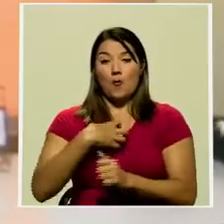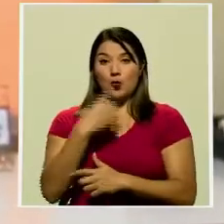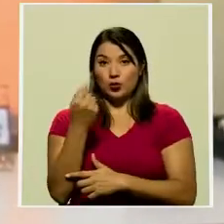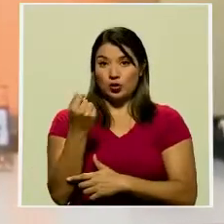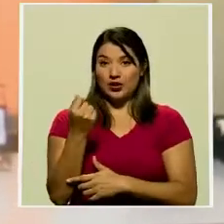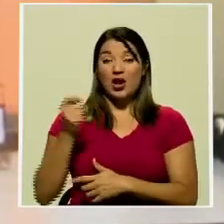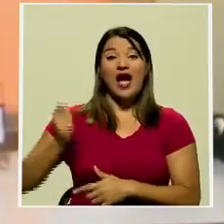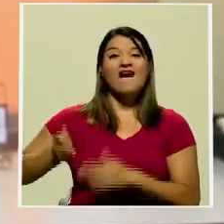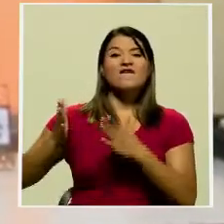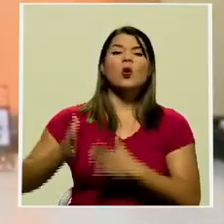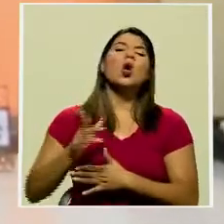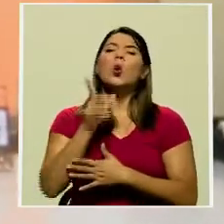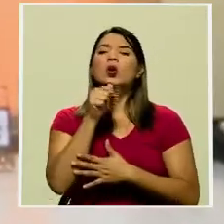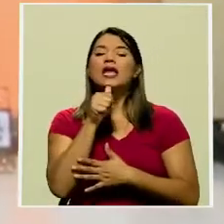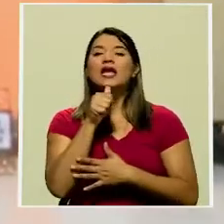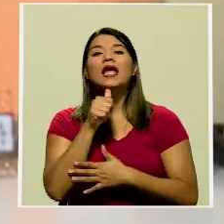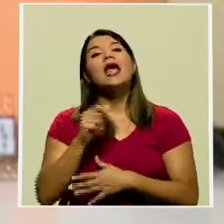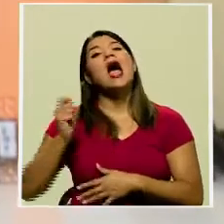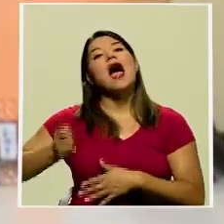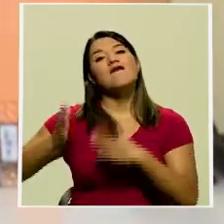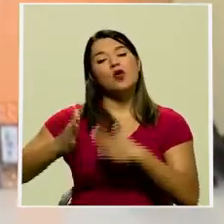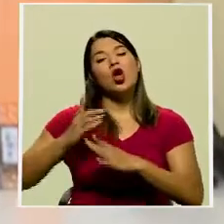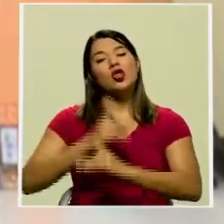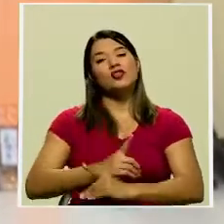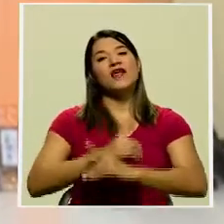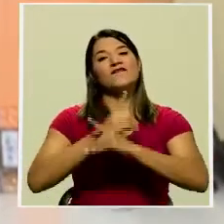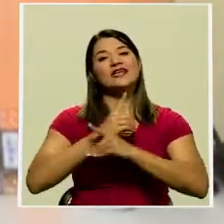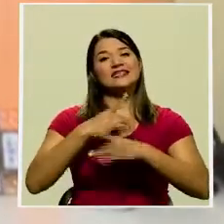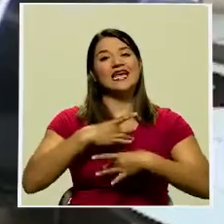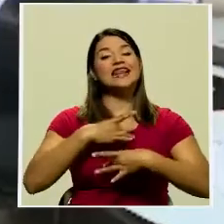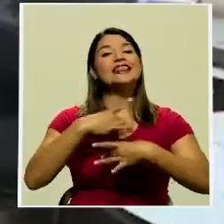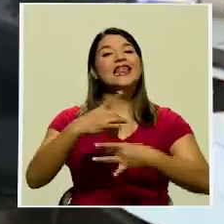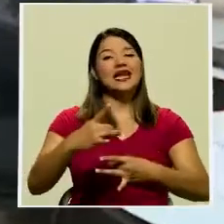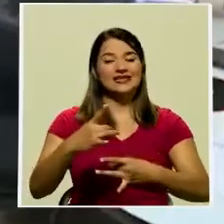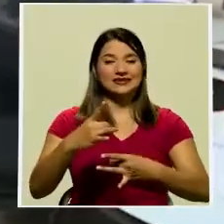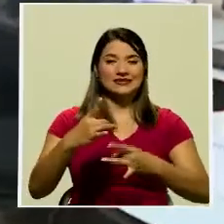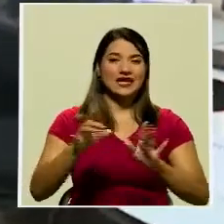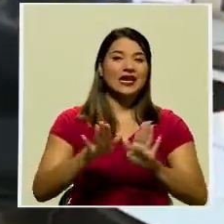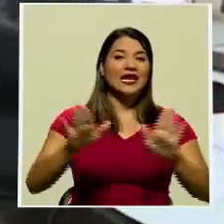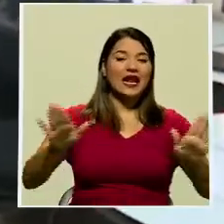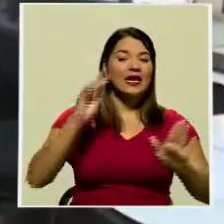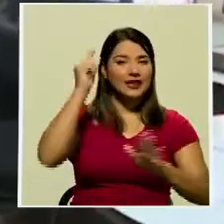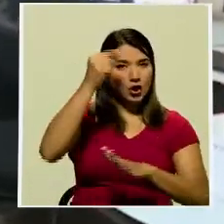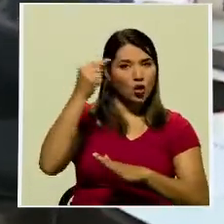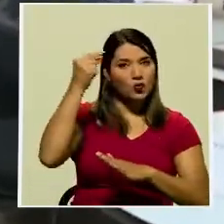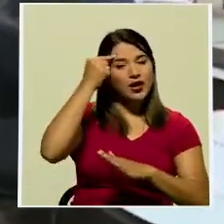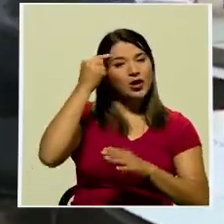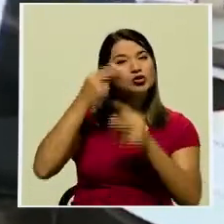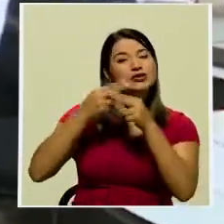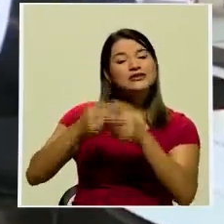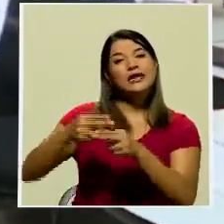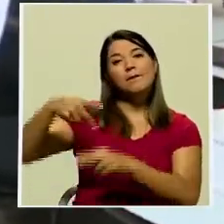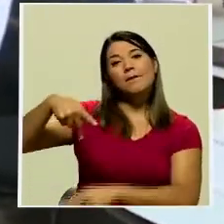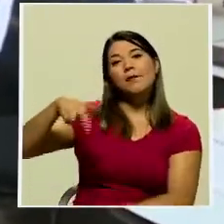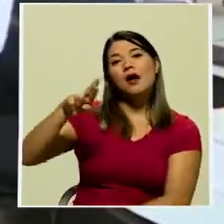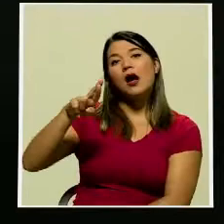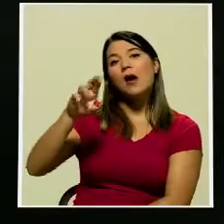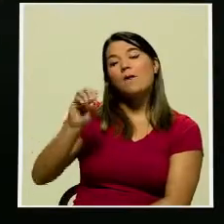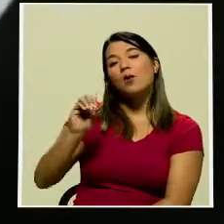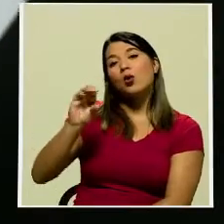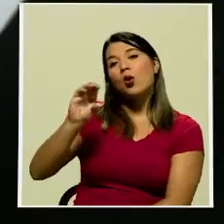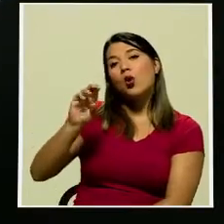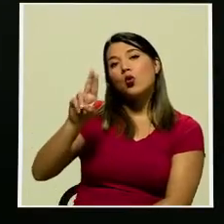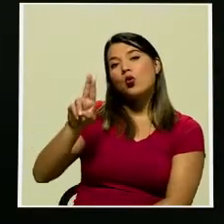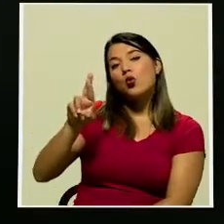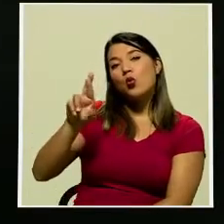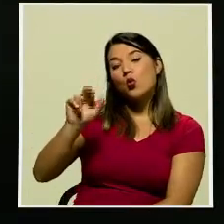del Estado. La oficina se centraliza en San José y actualmente cuenta con 105 defensores que deben de atender los casos como